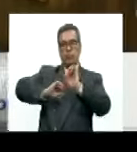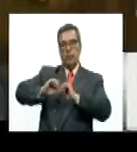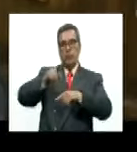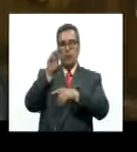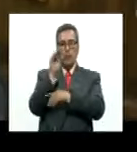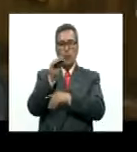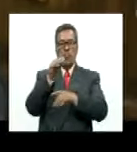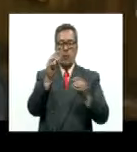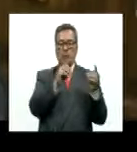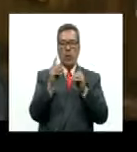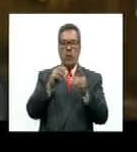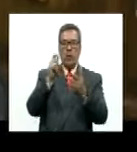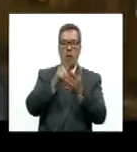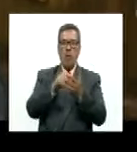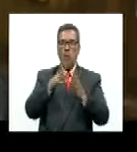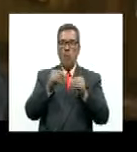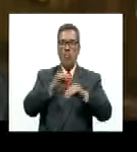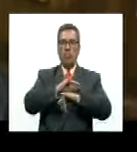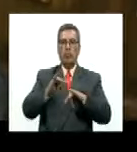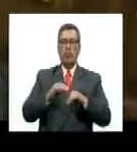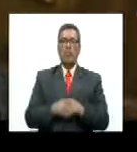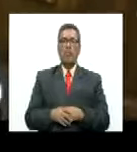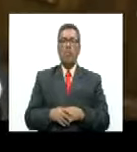curso del debate. Es todo, ciudadano presidente.